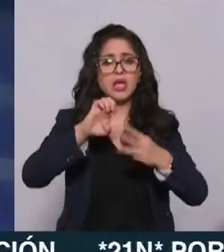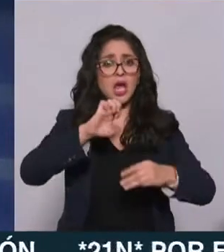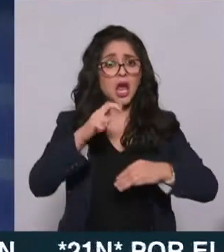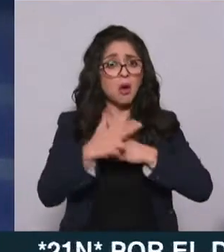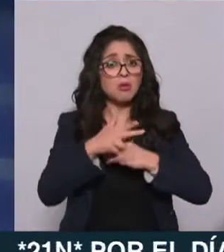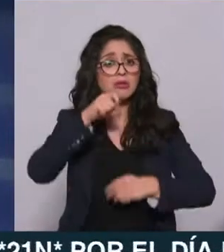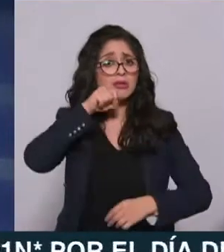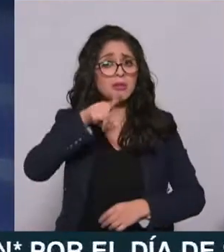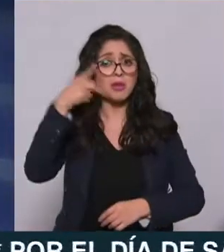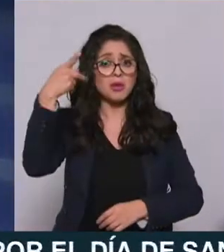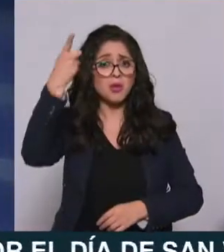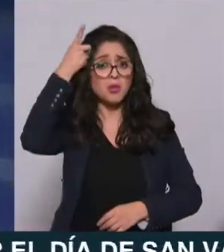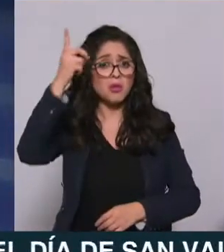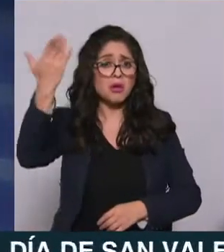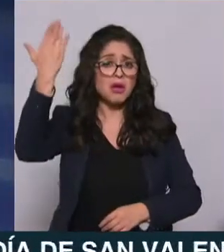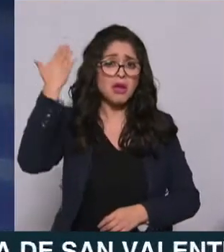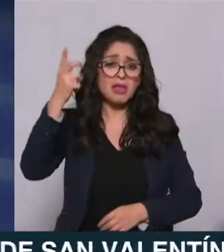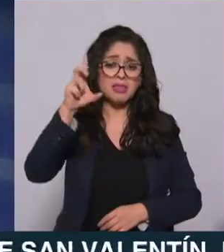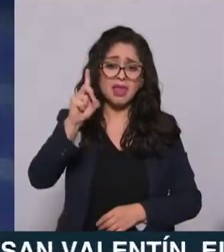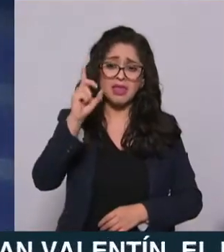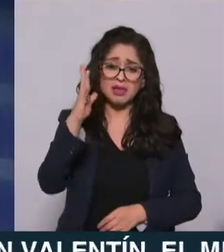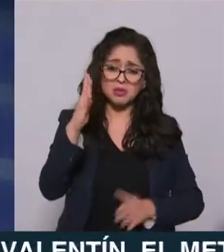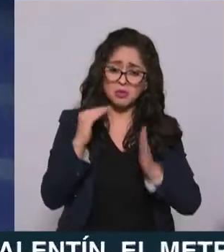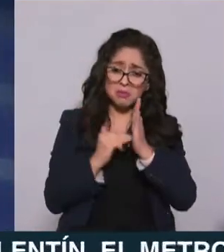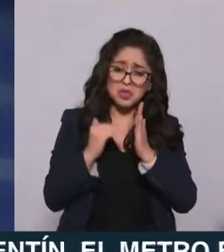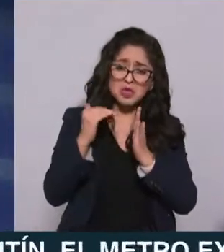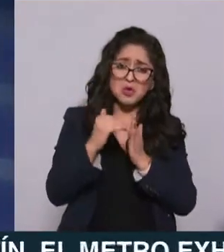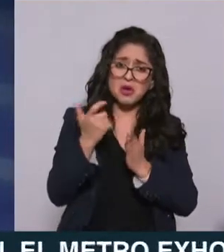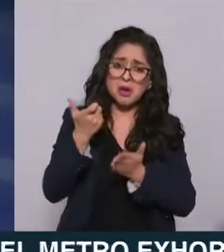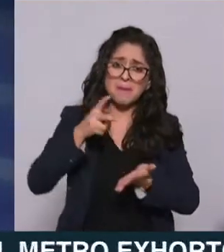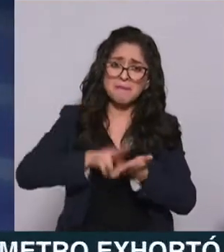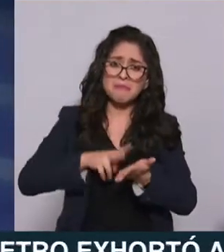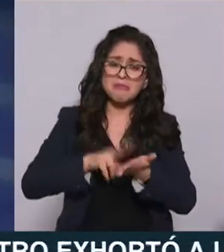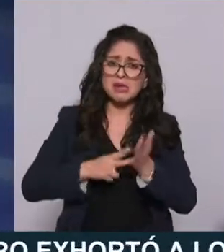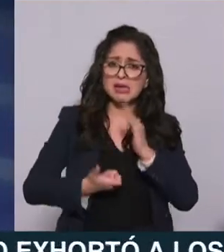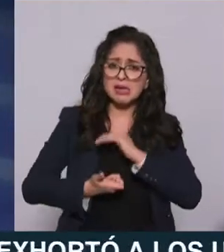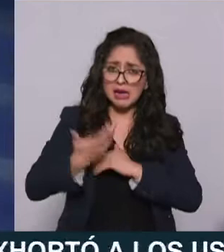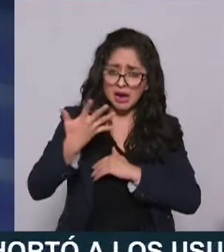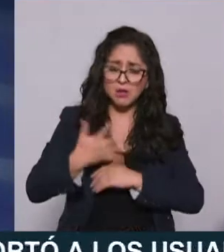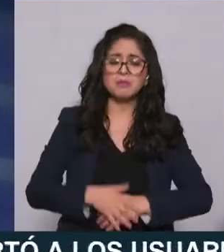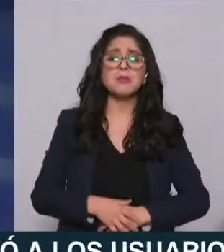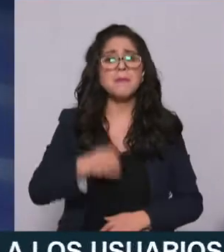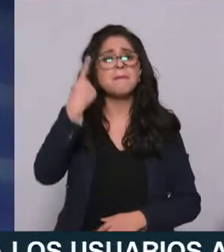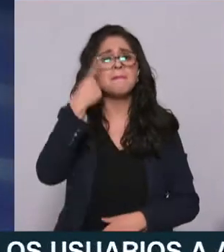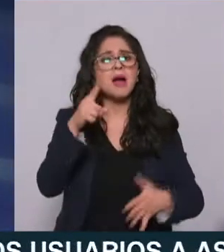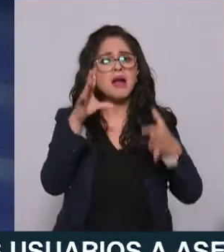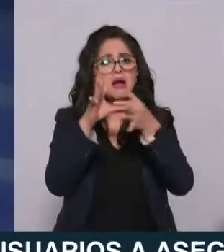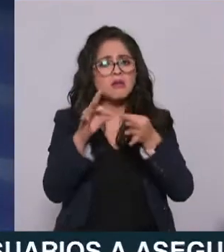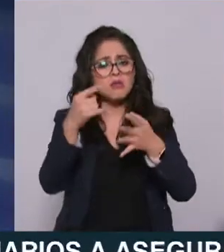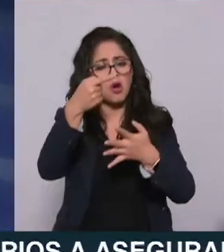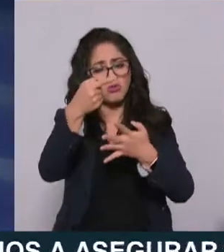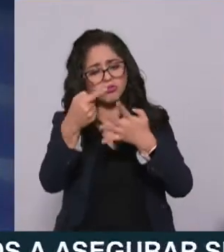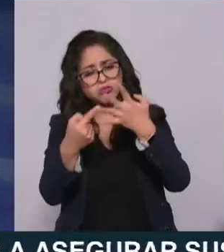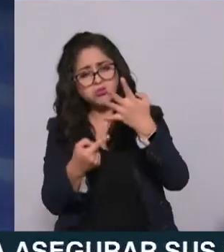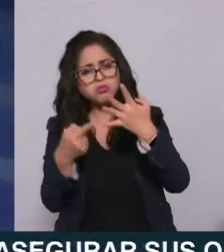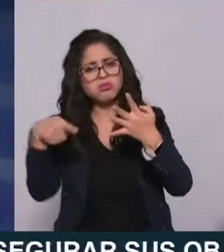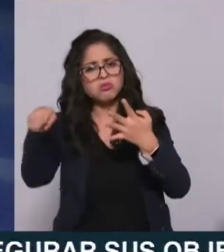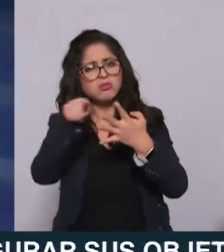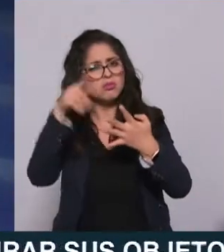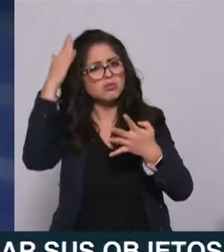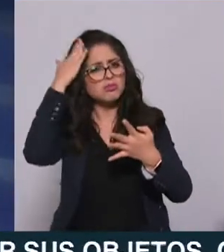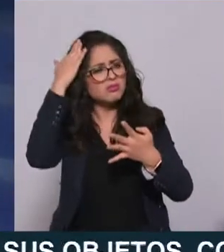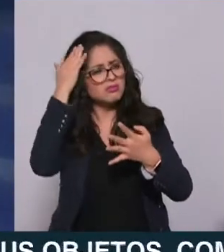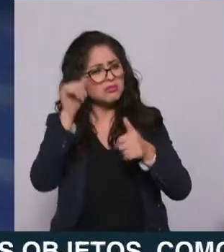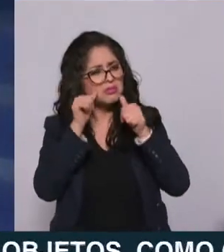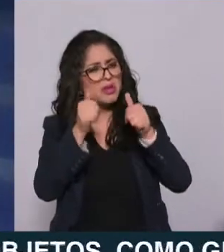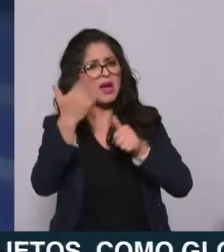con un valor superior a los 35 millones de pesos. Y justo precisamente para conversar sobre los delitos que pusieron en la mira de las autoridades